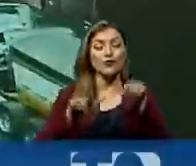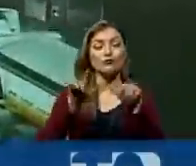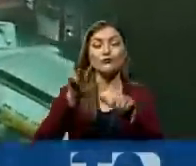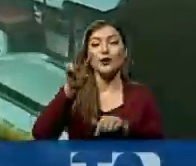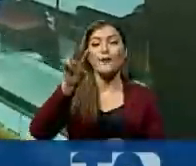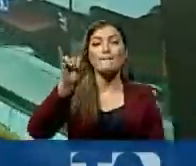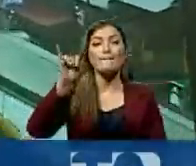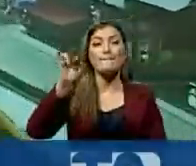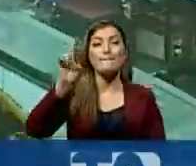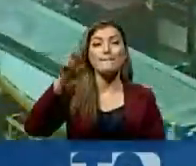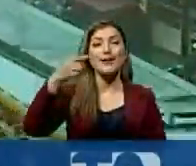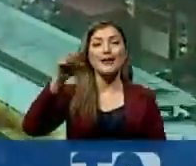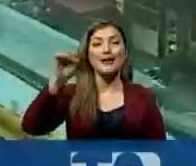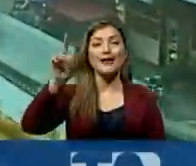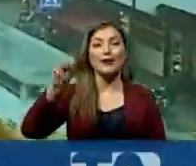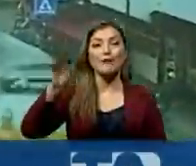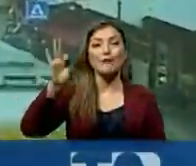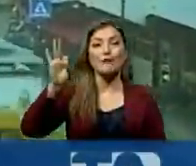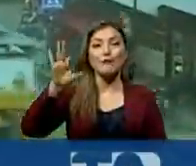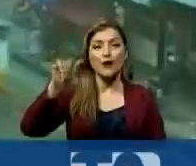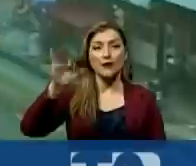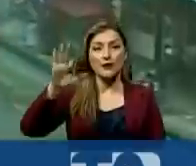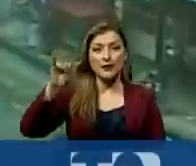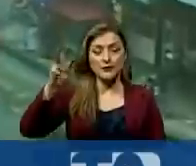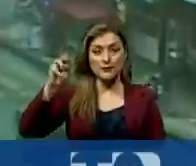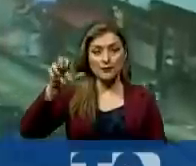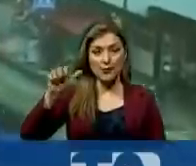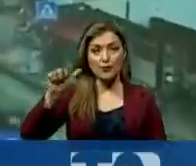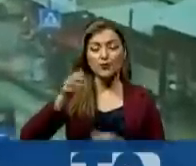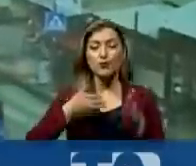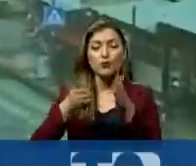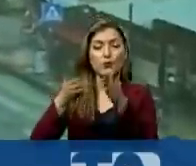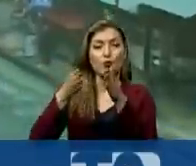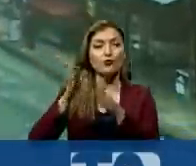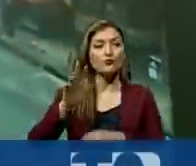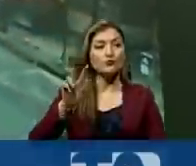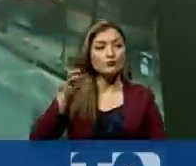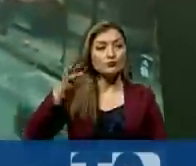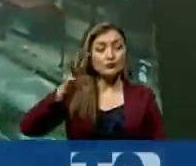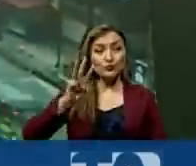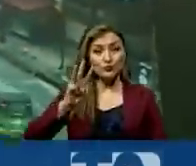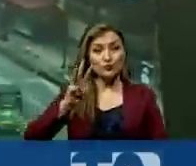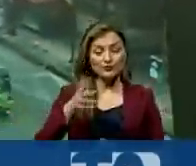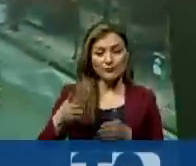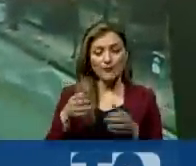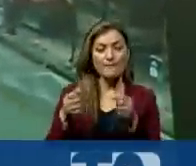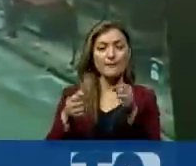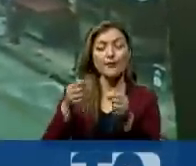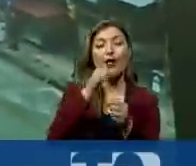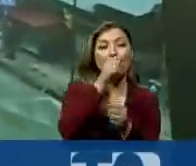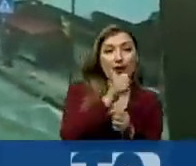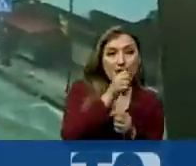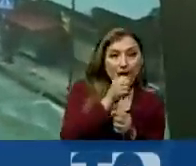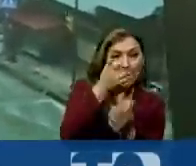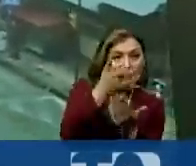kilómetro 26 por esta carretera carretera usted puede dirigirse hacia el triunfo puede ir hacia el naranjal y ahora mismo está fluyendo